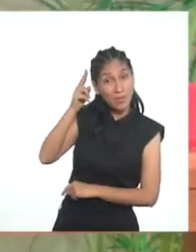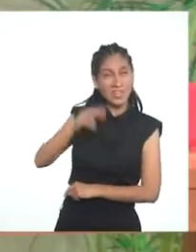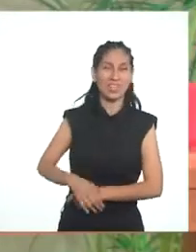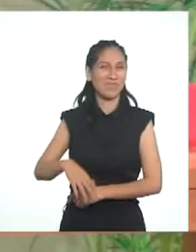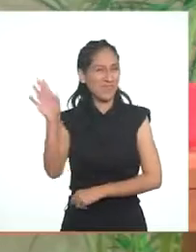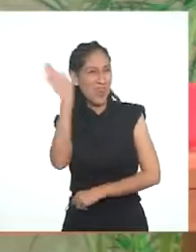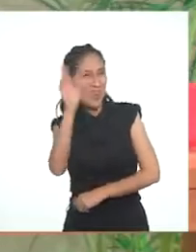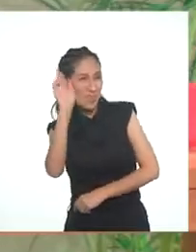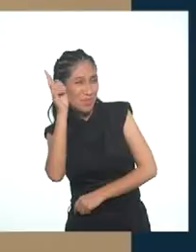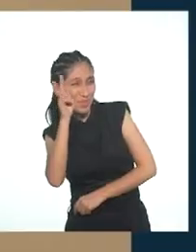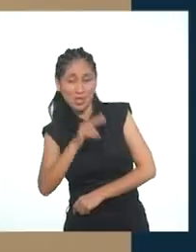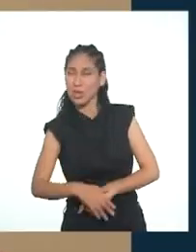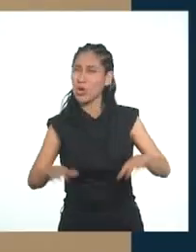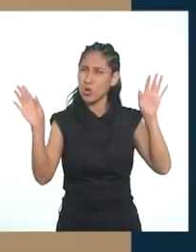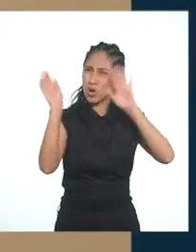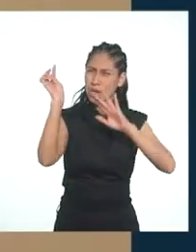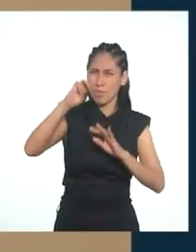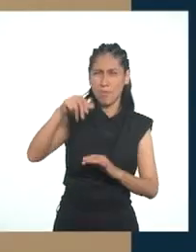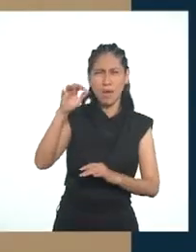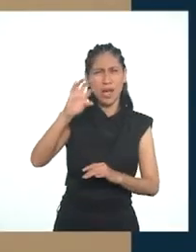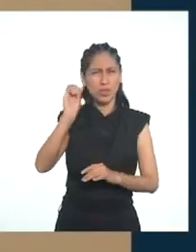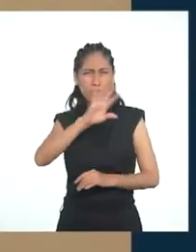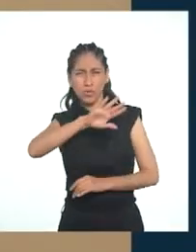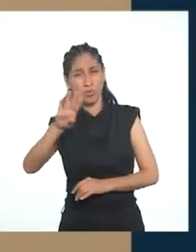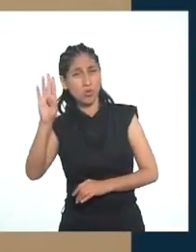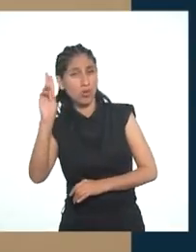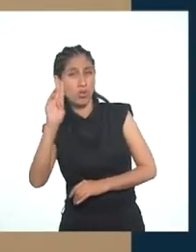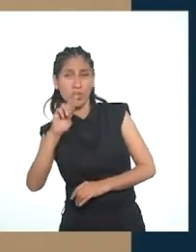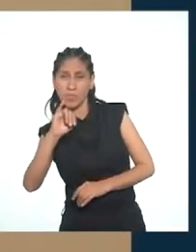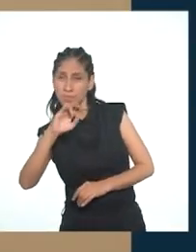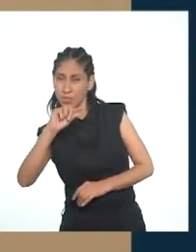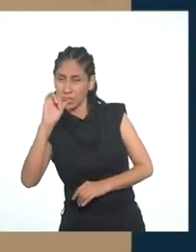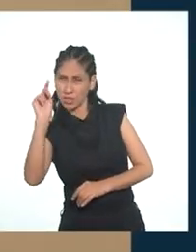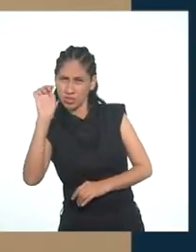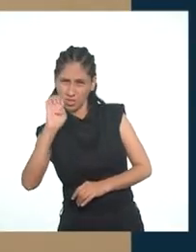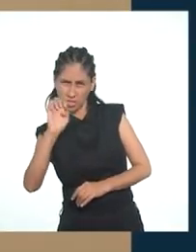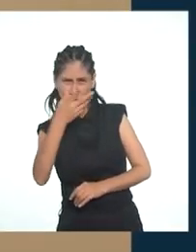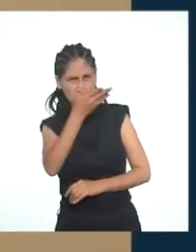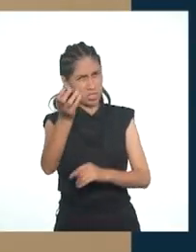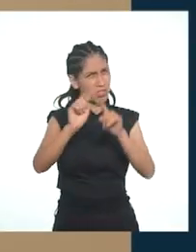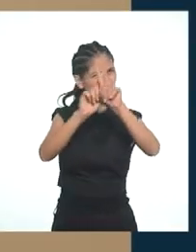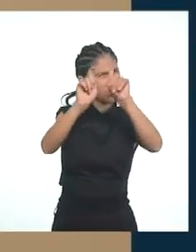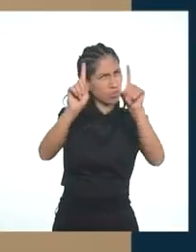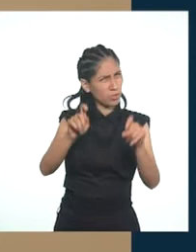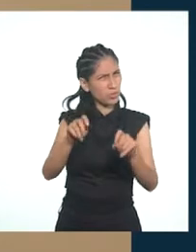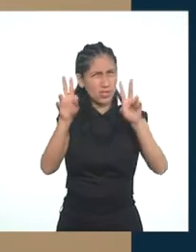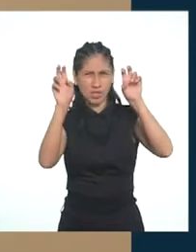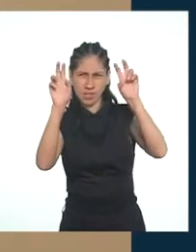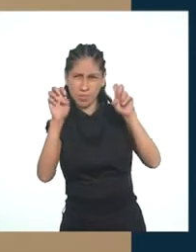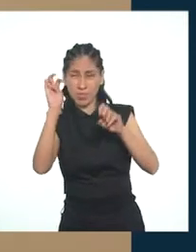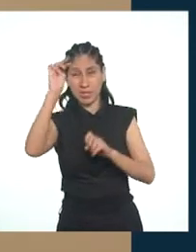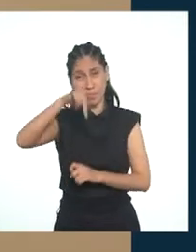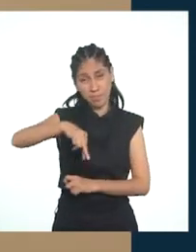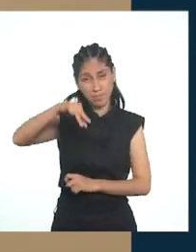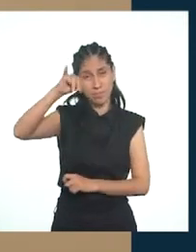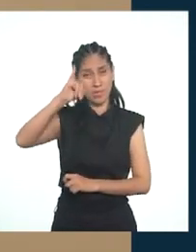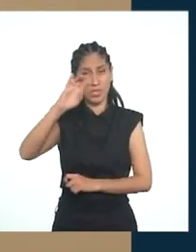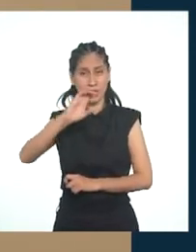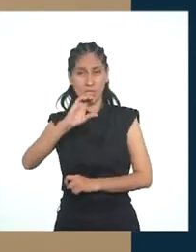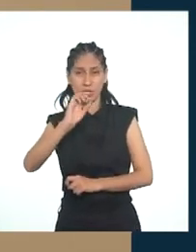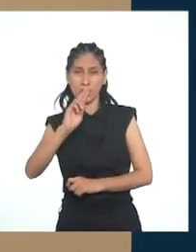falta. ¡Hola, profesora! Hola, Mario. Hola, Brigitte. Veo que están haciendo preguntas sobre los